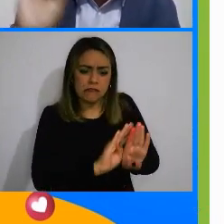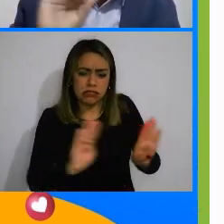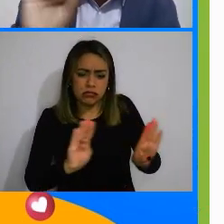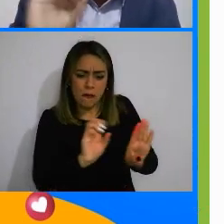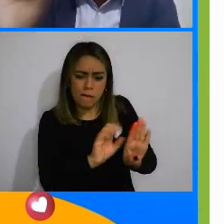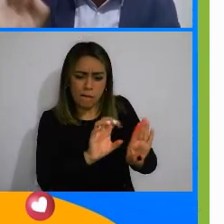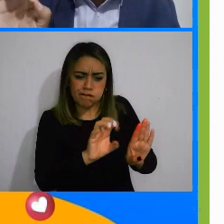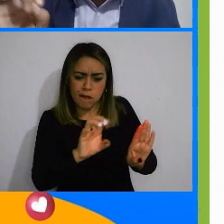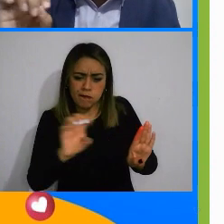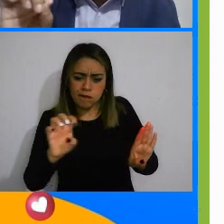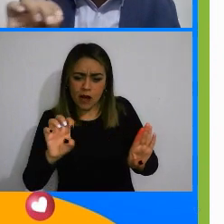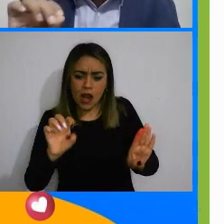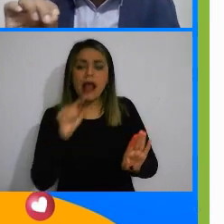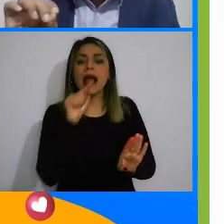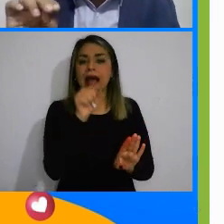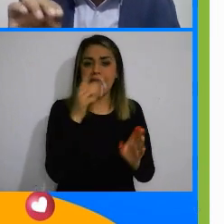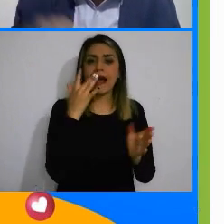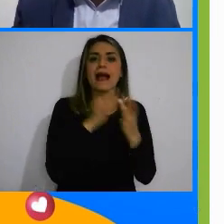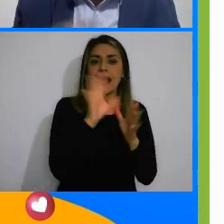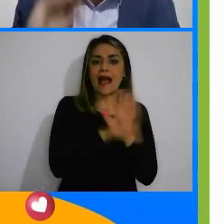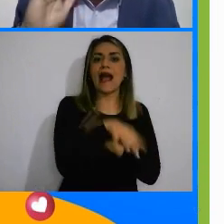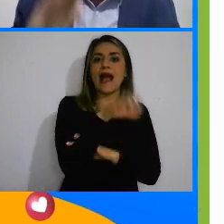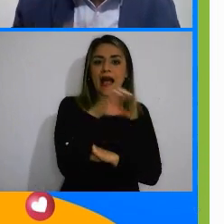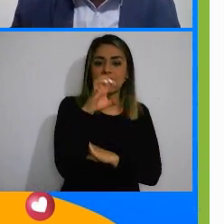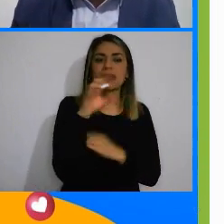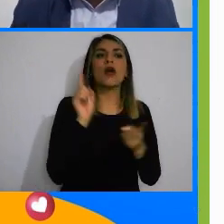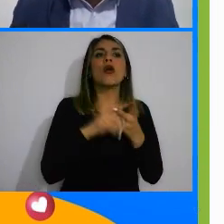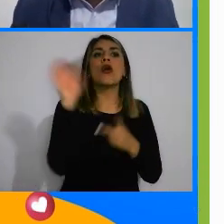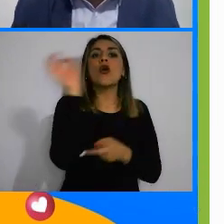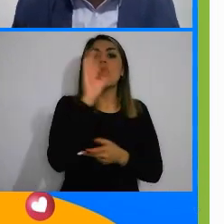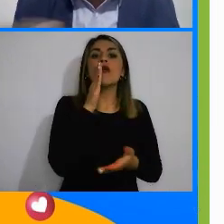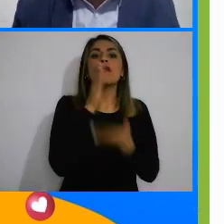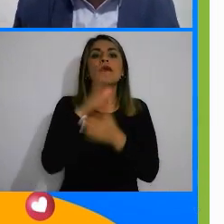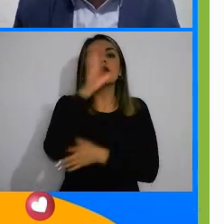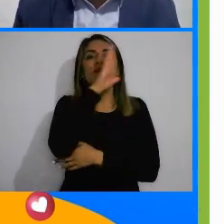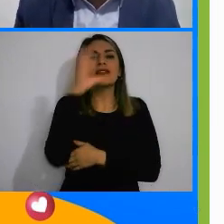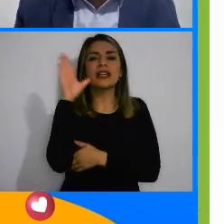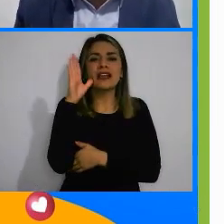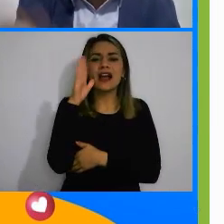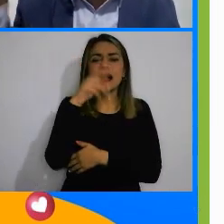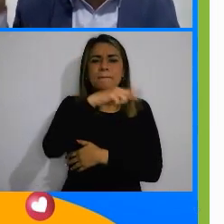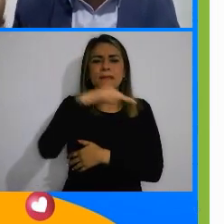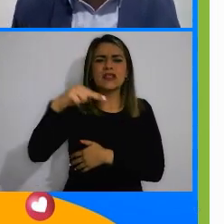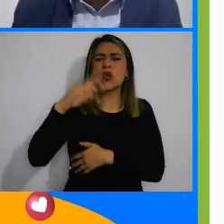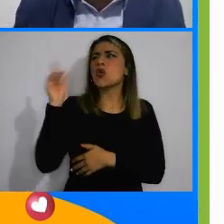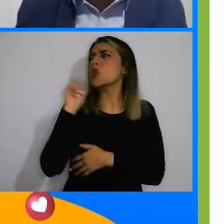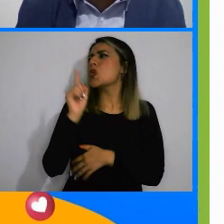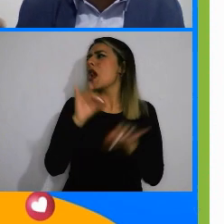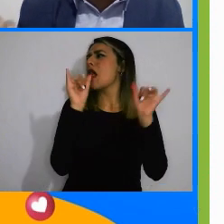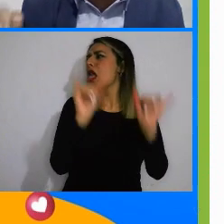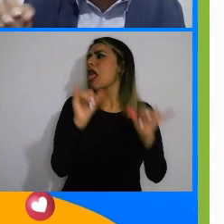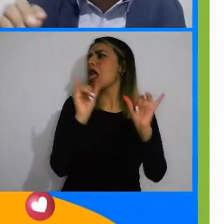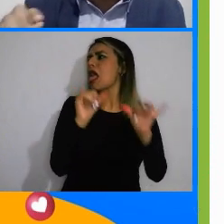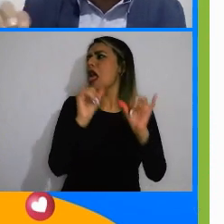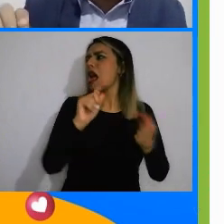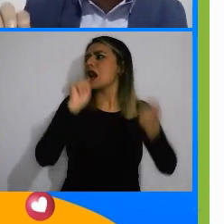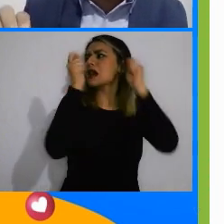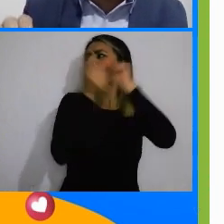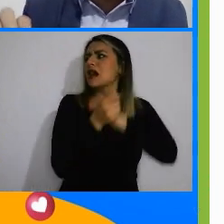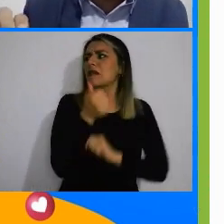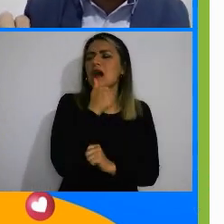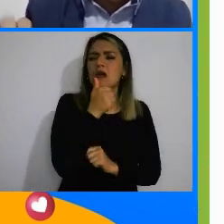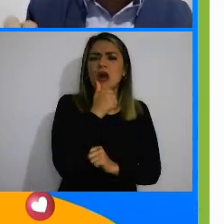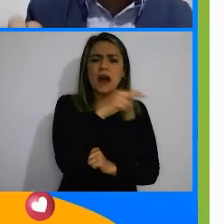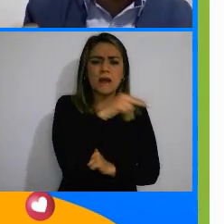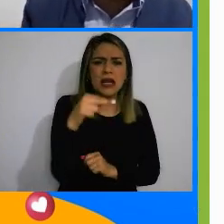azulejo, esos son algas, ¿sí? O cuando vamos a una finca donde hay una piscina y que hace, el tiempo no le cambian el agua, que se ve una